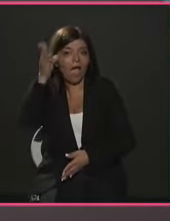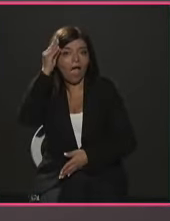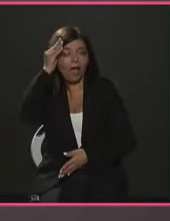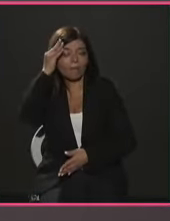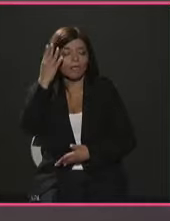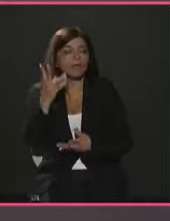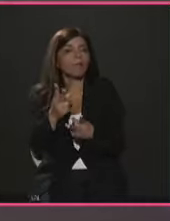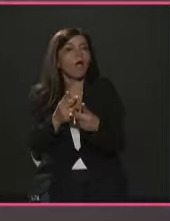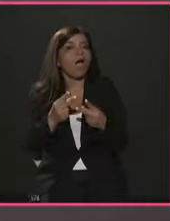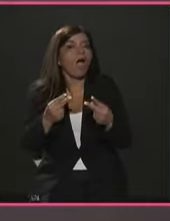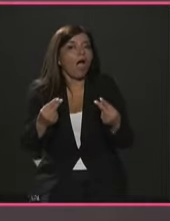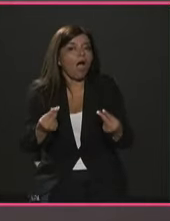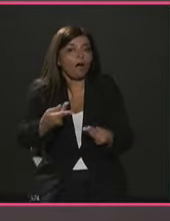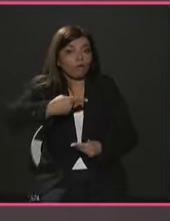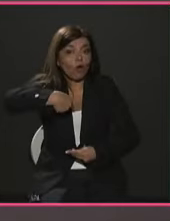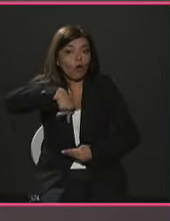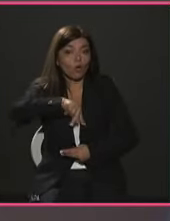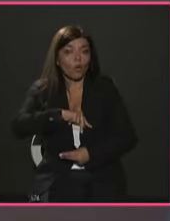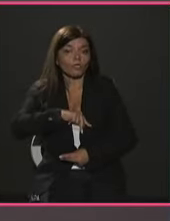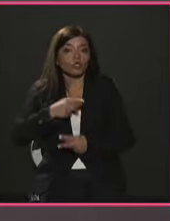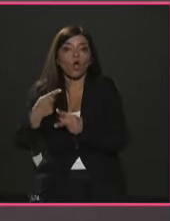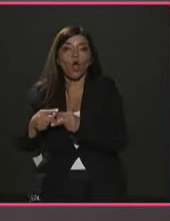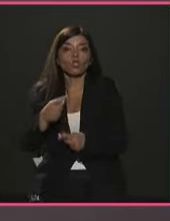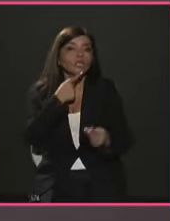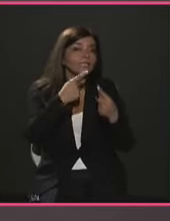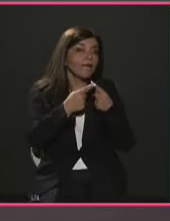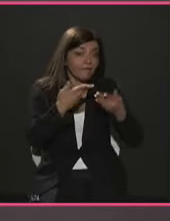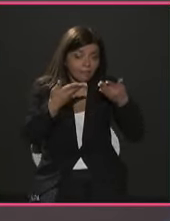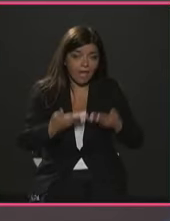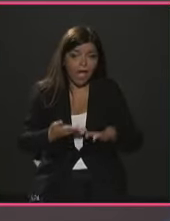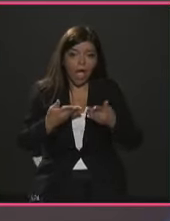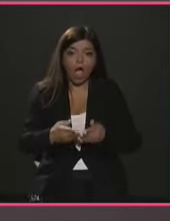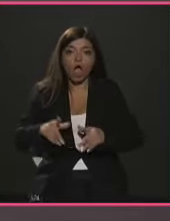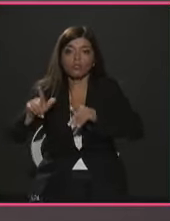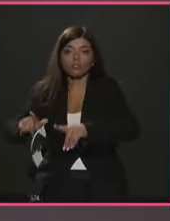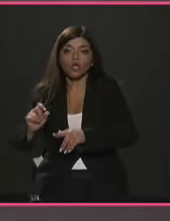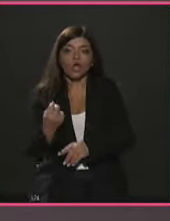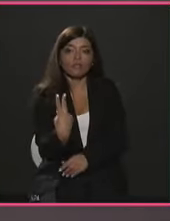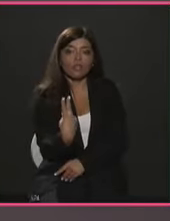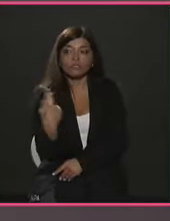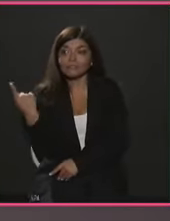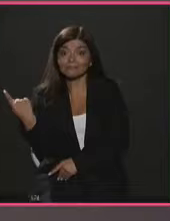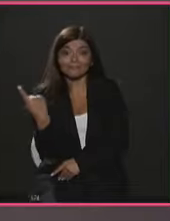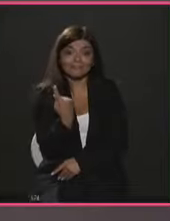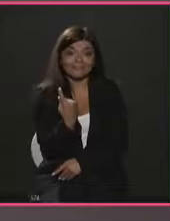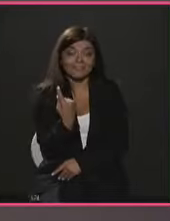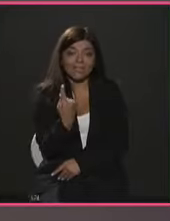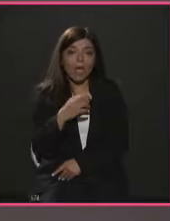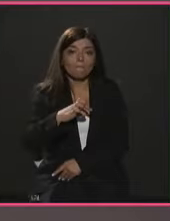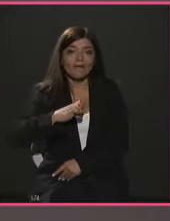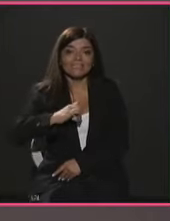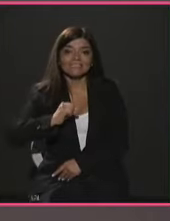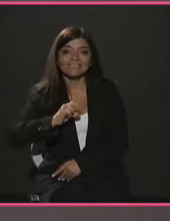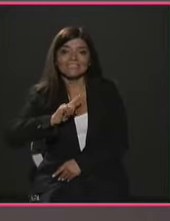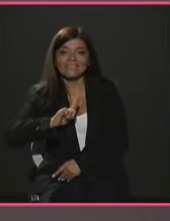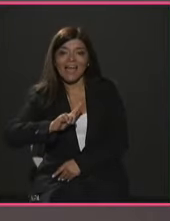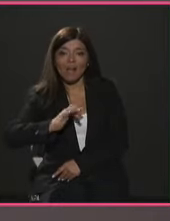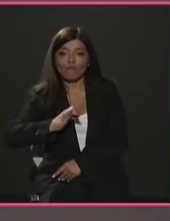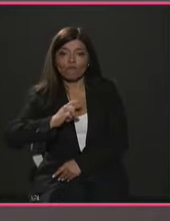también a a valorar lo nuestro tenemos otra entrevista en este momento en el set do Allá está Pascal